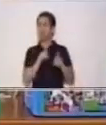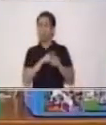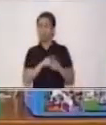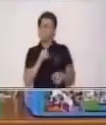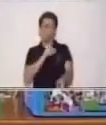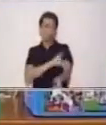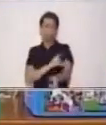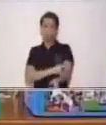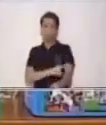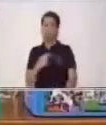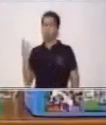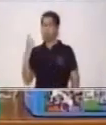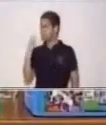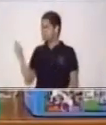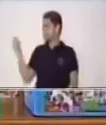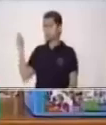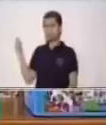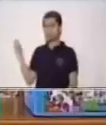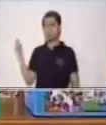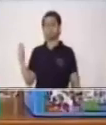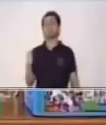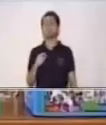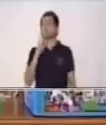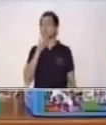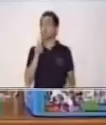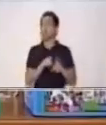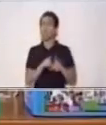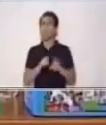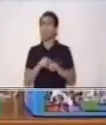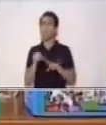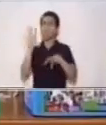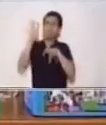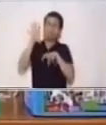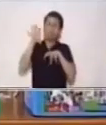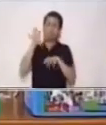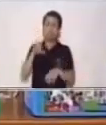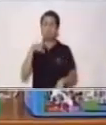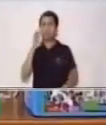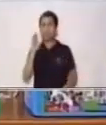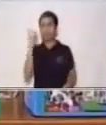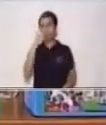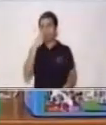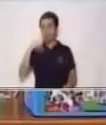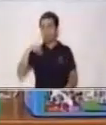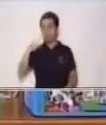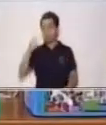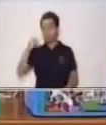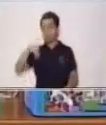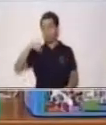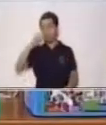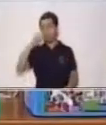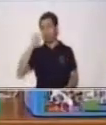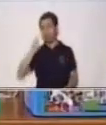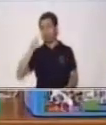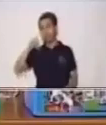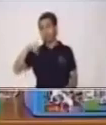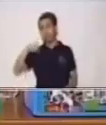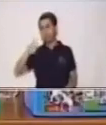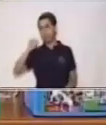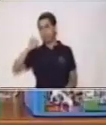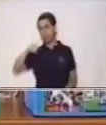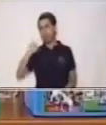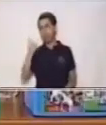cirujano y también mencionó un espantapájaros, ¿verdad? Pero nuestra canción se